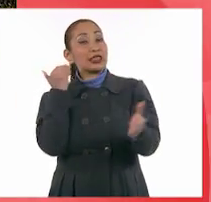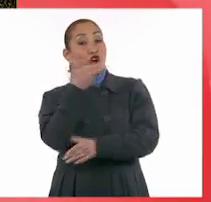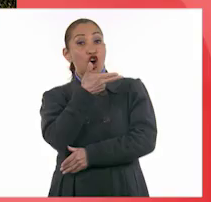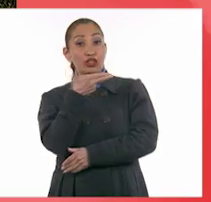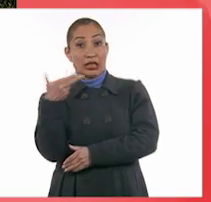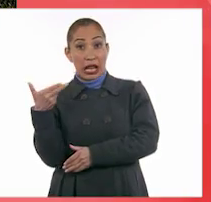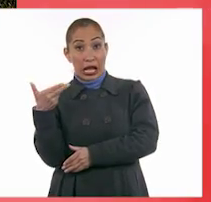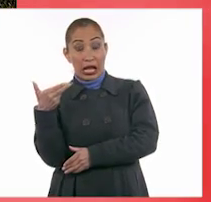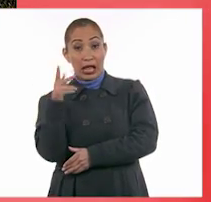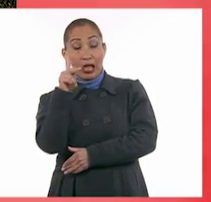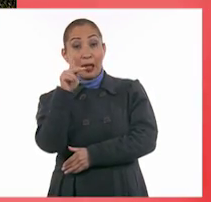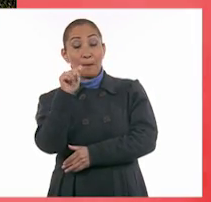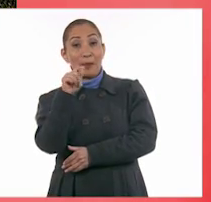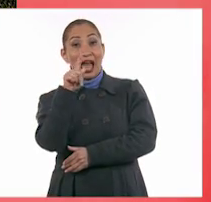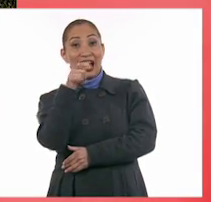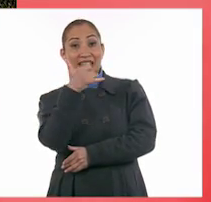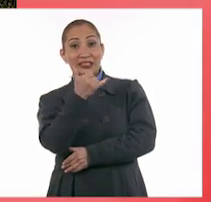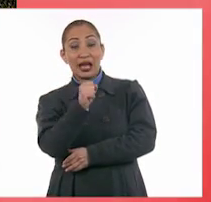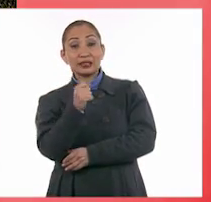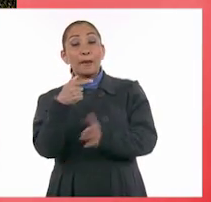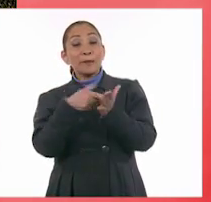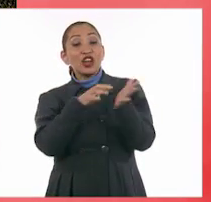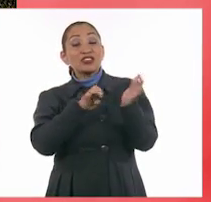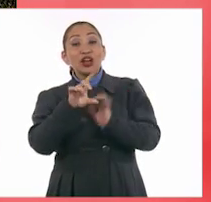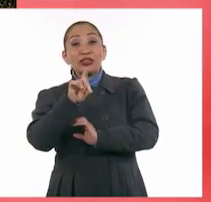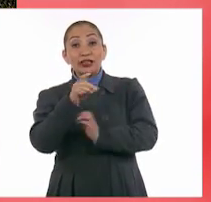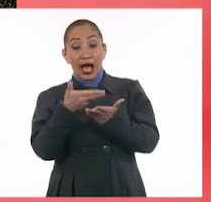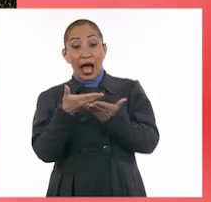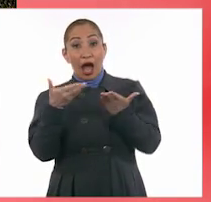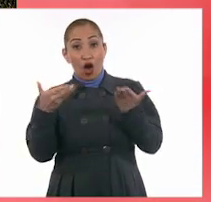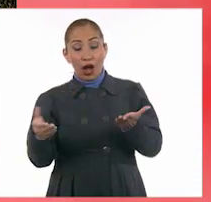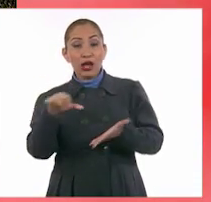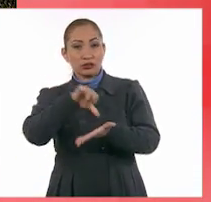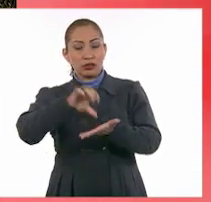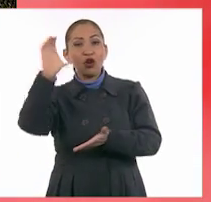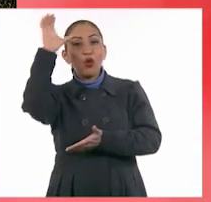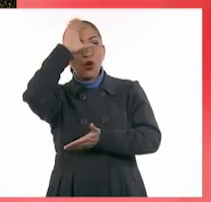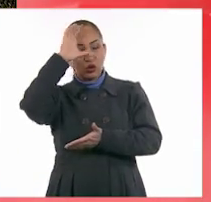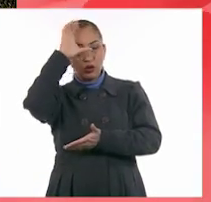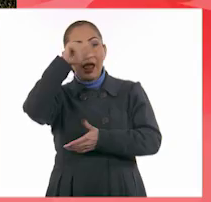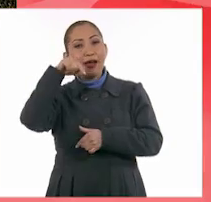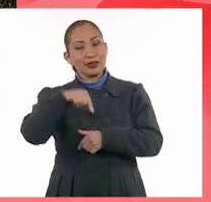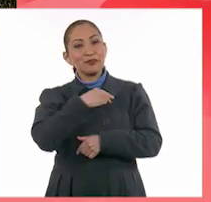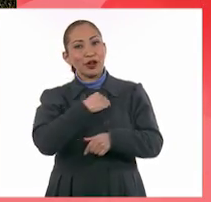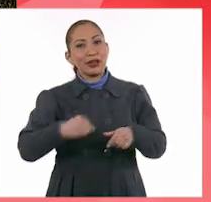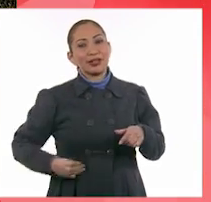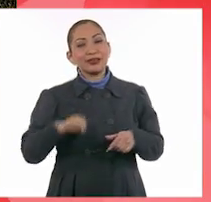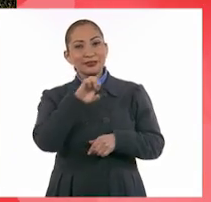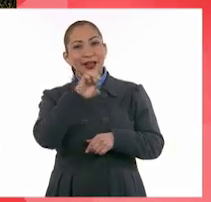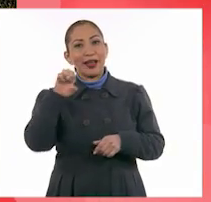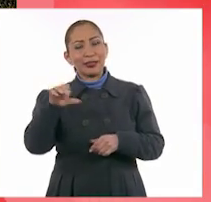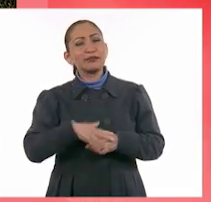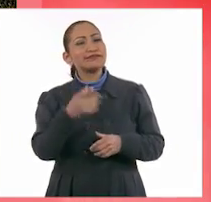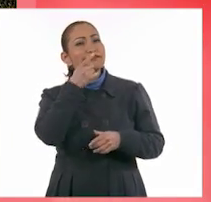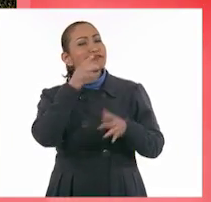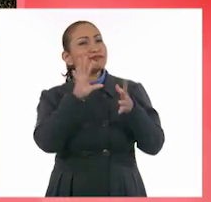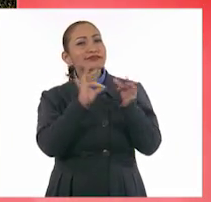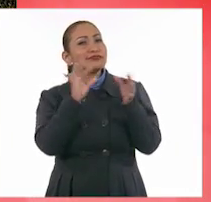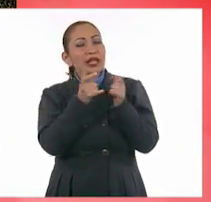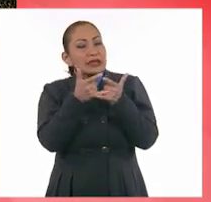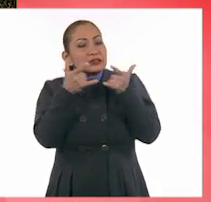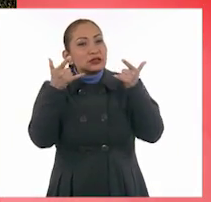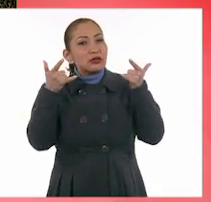Hotel Playas desde 1930 y hoy pues Centro Cultural aquí en el municipio de Ensenada. Platícanos un poco